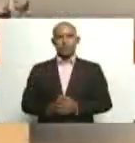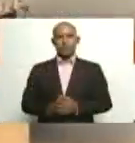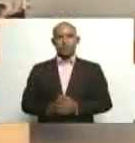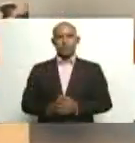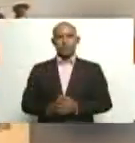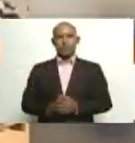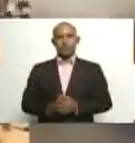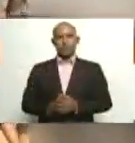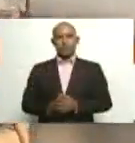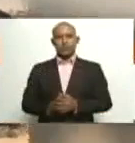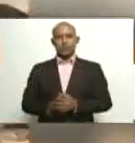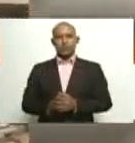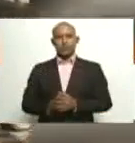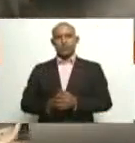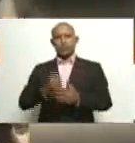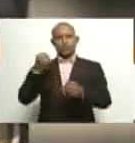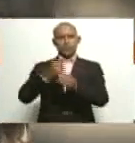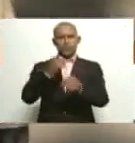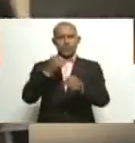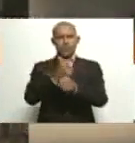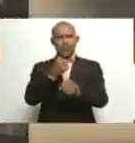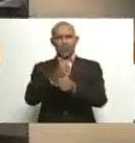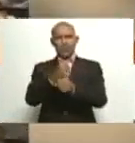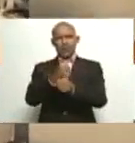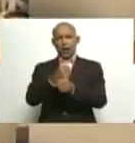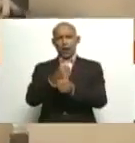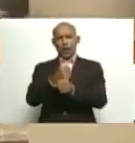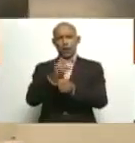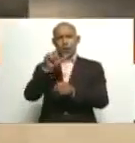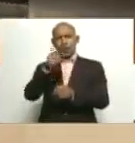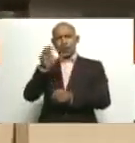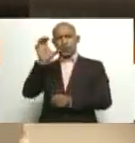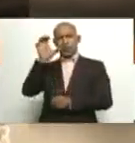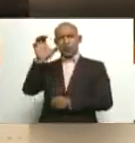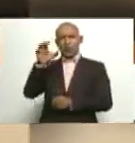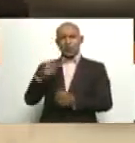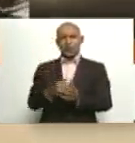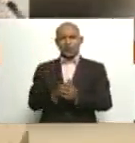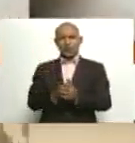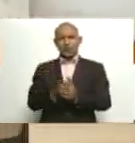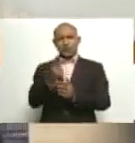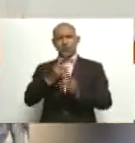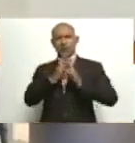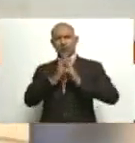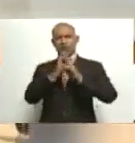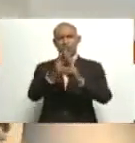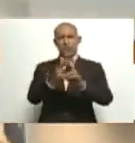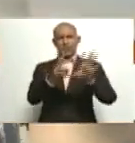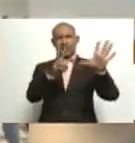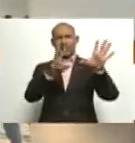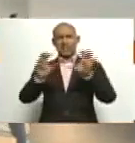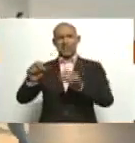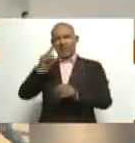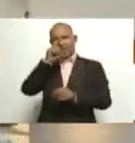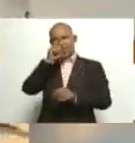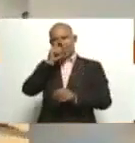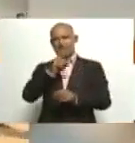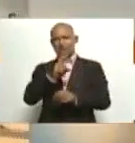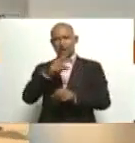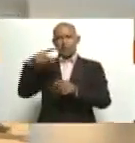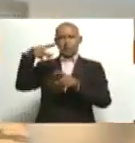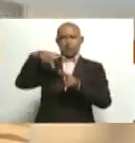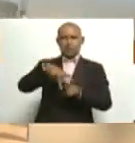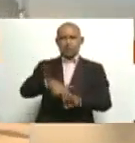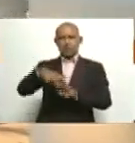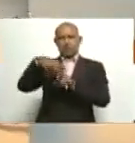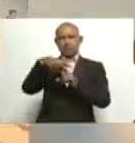La operación de resistencia a Palestina, iniciada este sábado por Hamas, es una respuesta a más de 70 años de una agresión